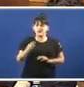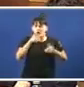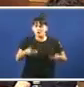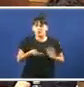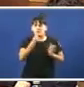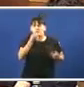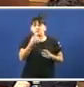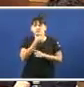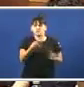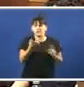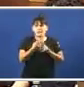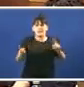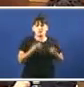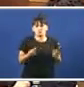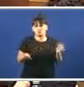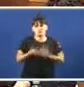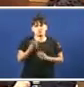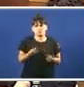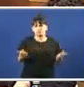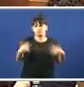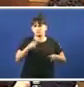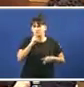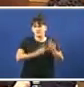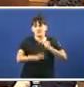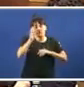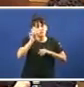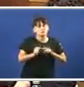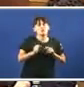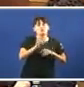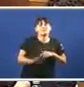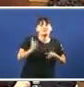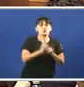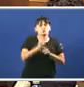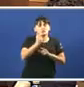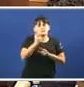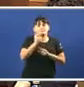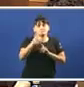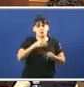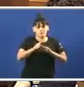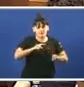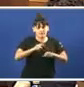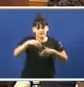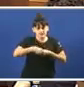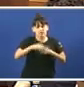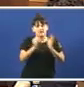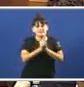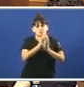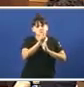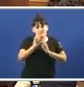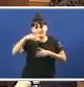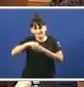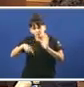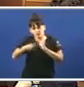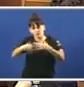amósanos o lonxe que estamos de erradicar esta lacra. O Observatorio Estatal contra a Violencia de Género, en cumplimento do establecido no artigo 30 da Lei Orgánica